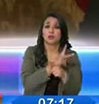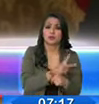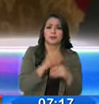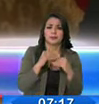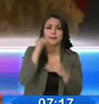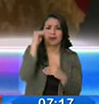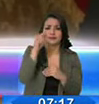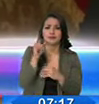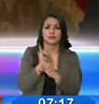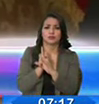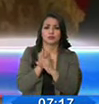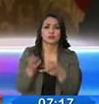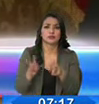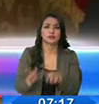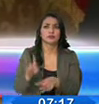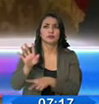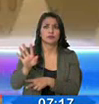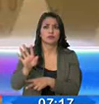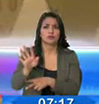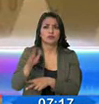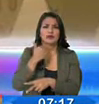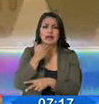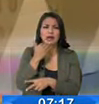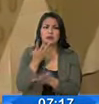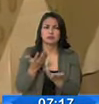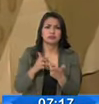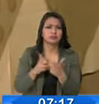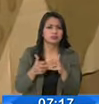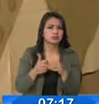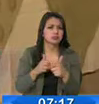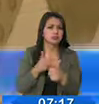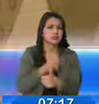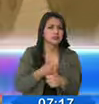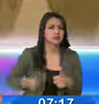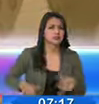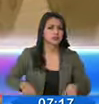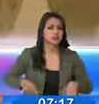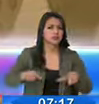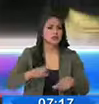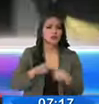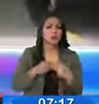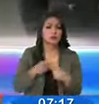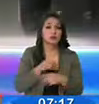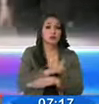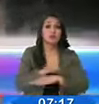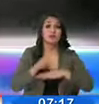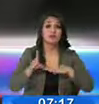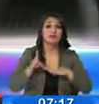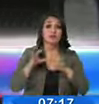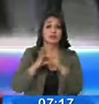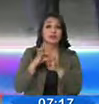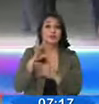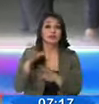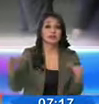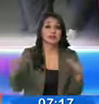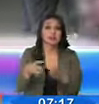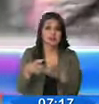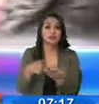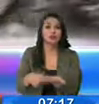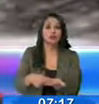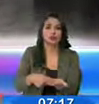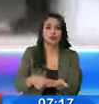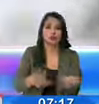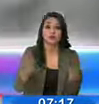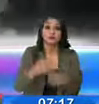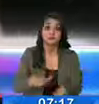ni comprometa tampoco a un movimiento. Estas declaraciones las hizo en el marco de la reunión de la directiva del movimiento que lidera, pero esto no fue